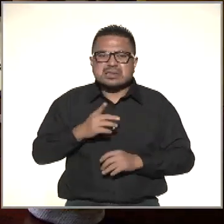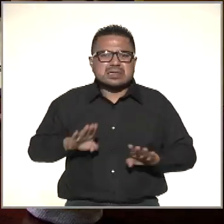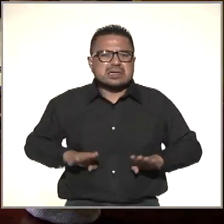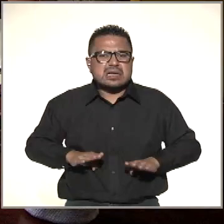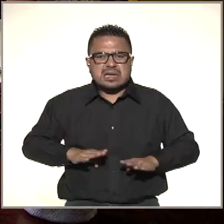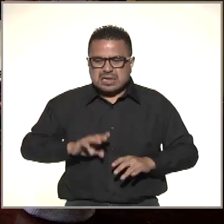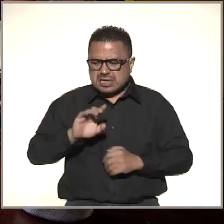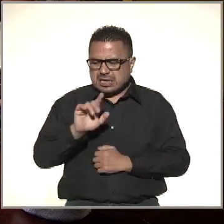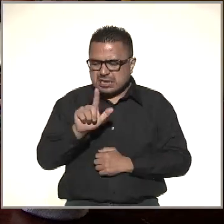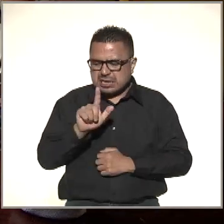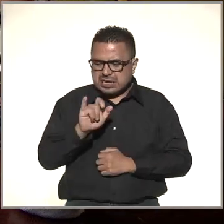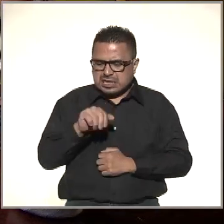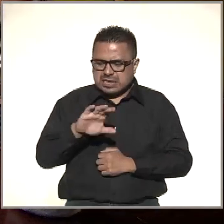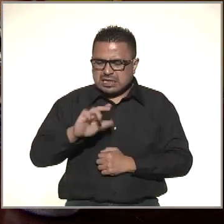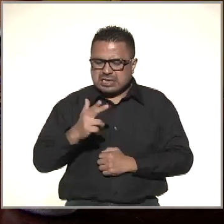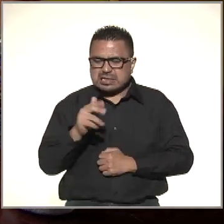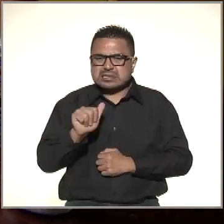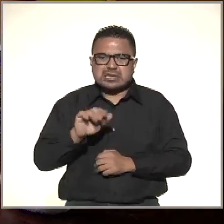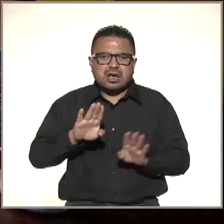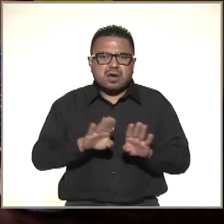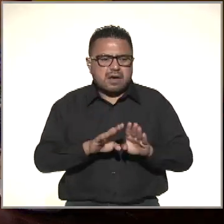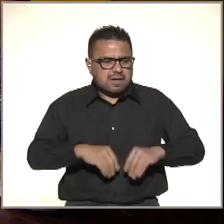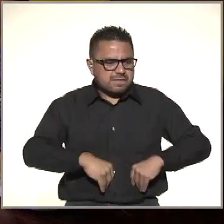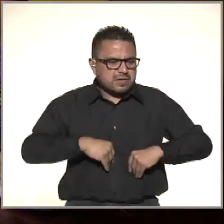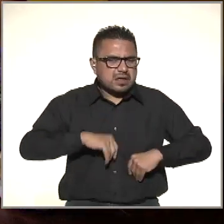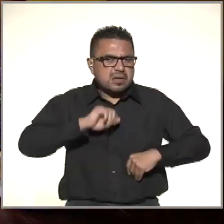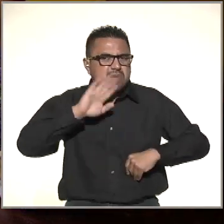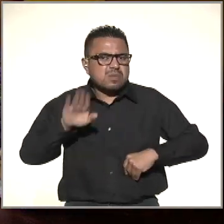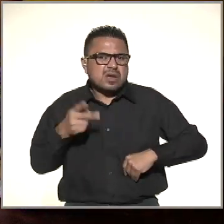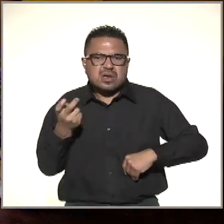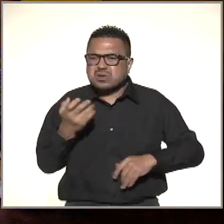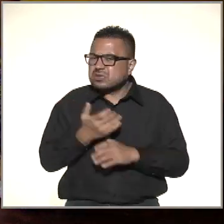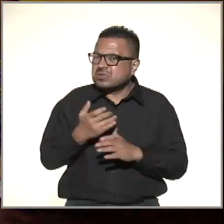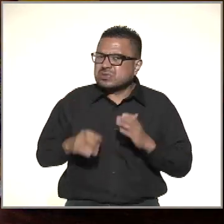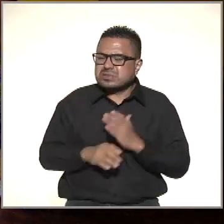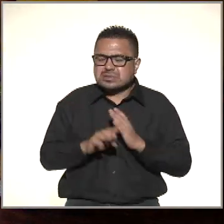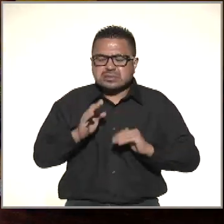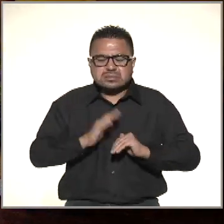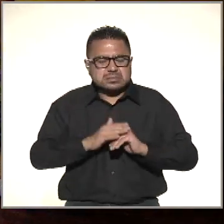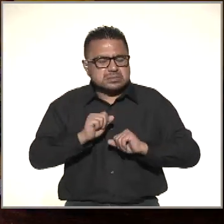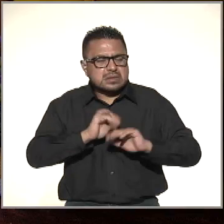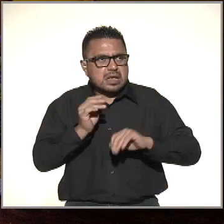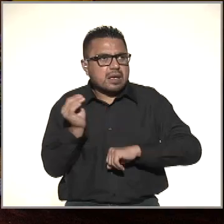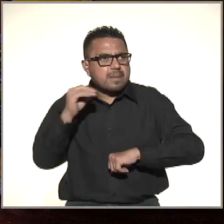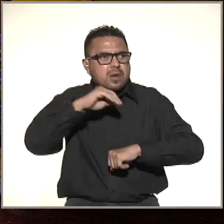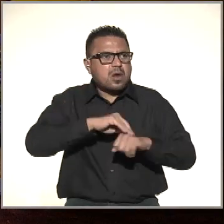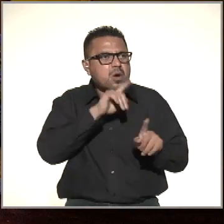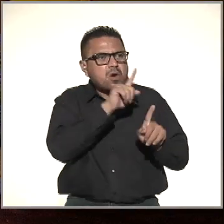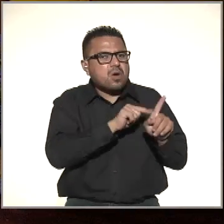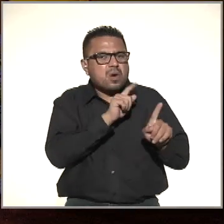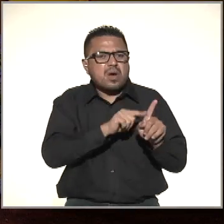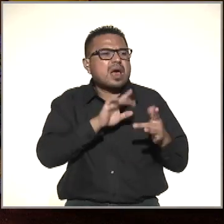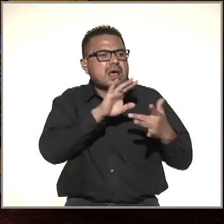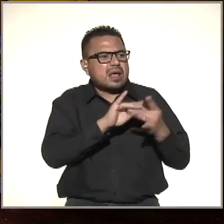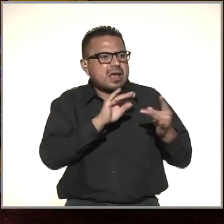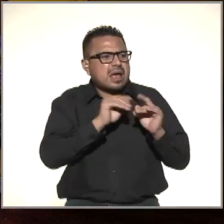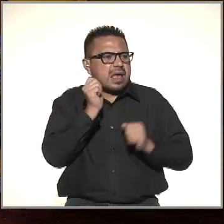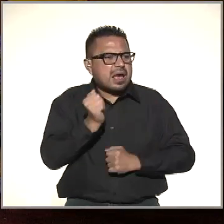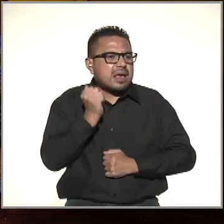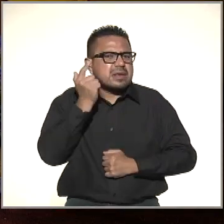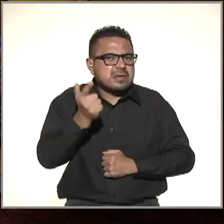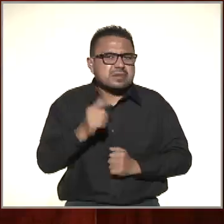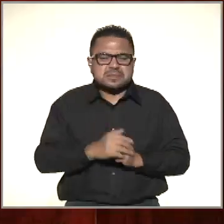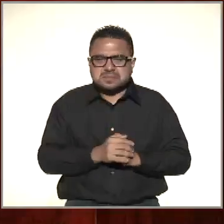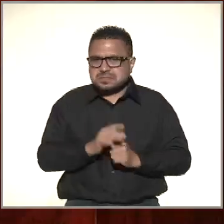hincha, no, que es una cosa como de vida o muerte. Es una cosa impresionante, o sea, ponerte un color habla de algo, habla de algo.